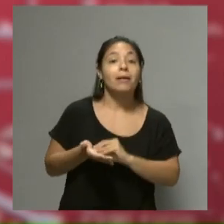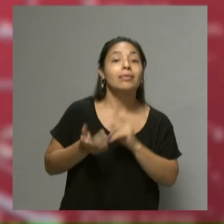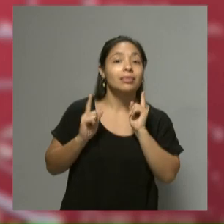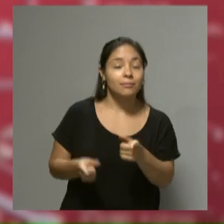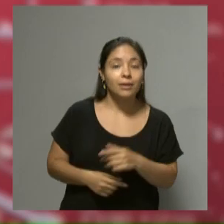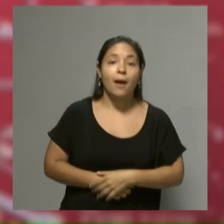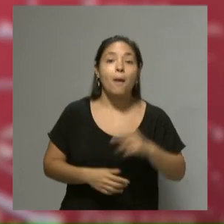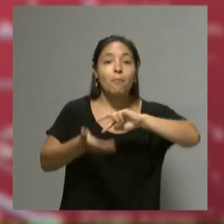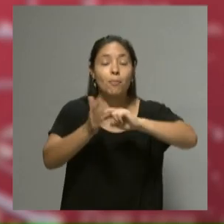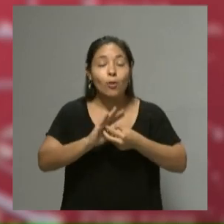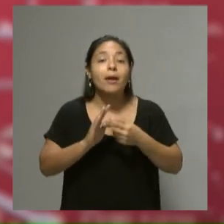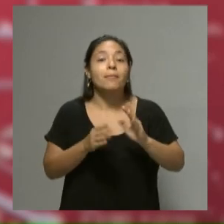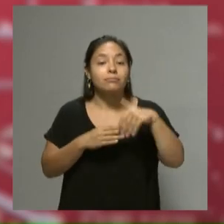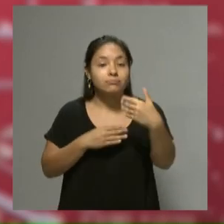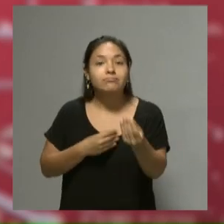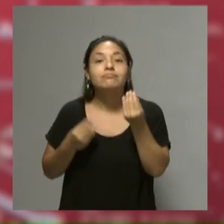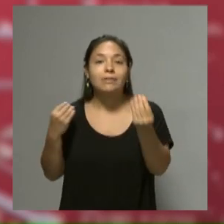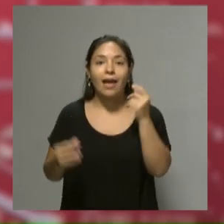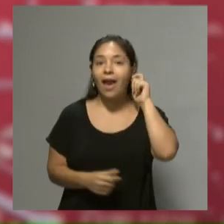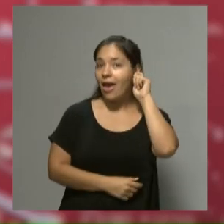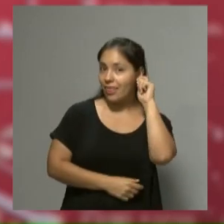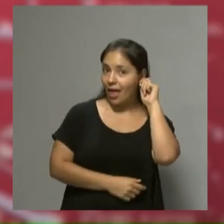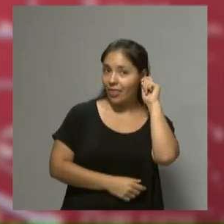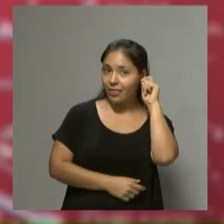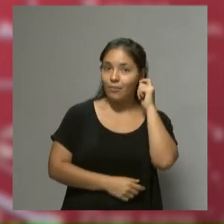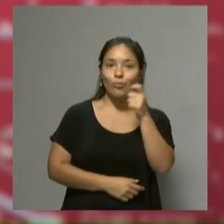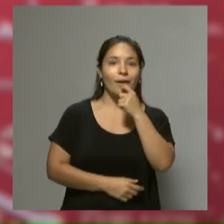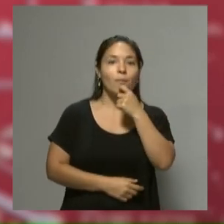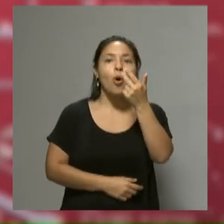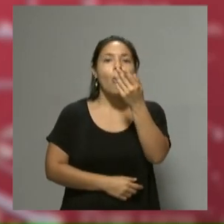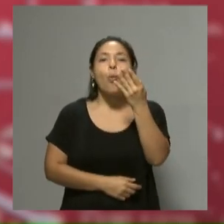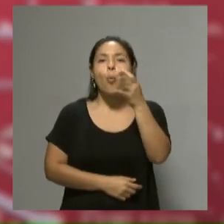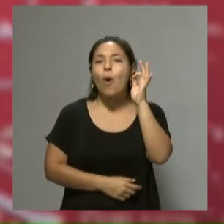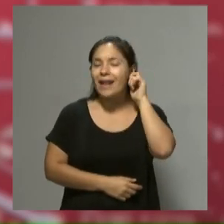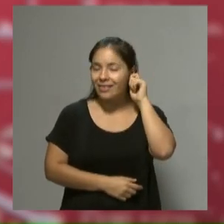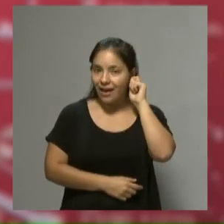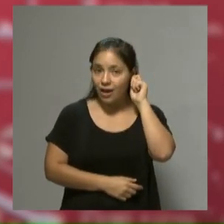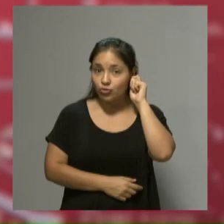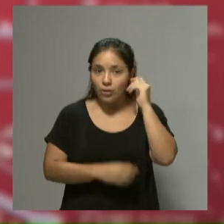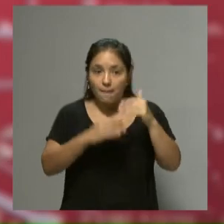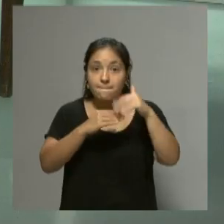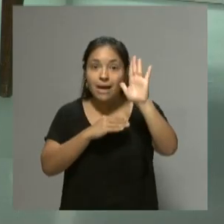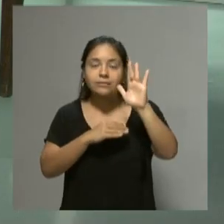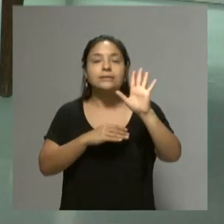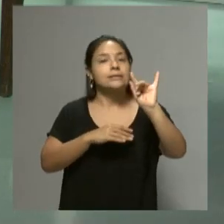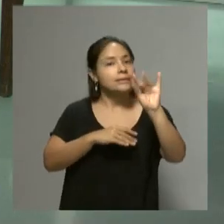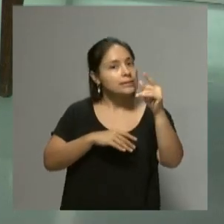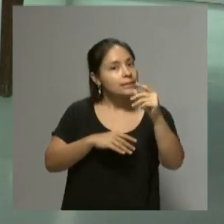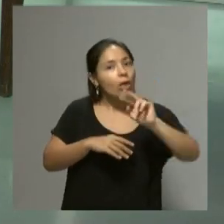gran problemática después de la edad cuando se sobrepasa los 40 años.